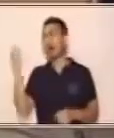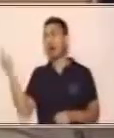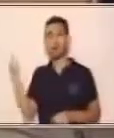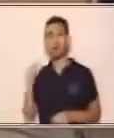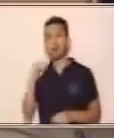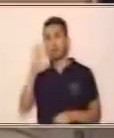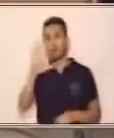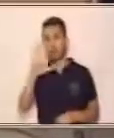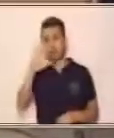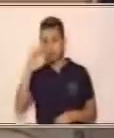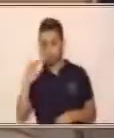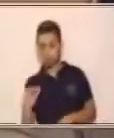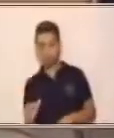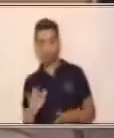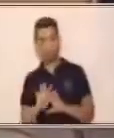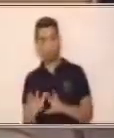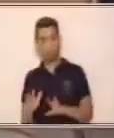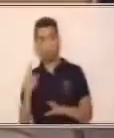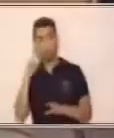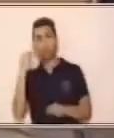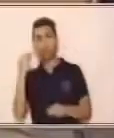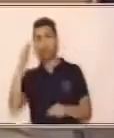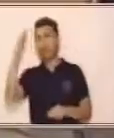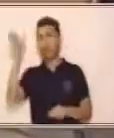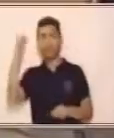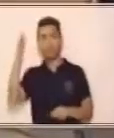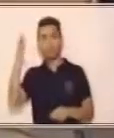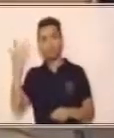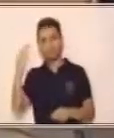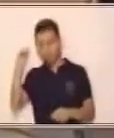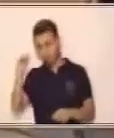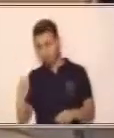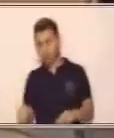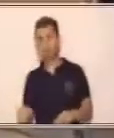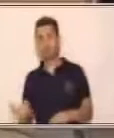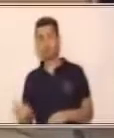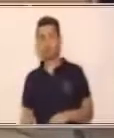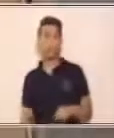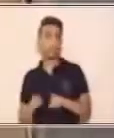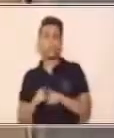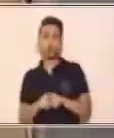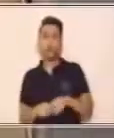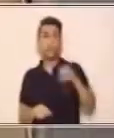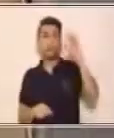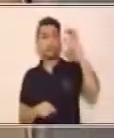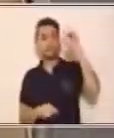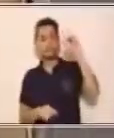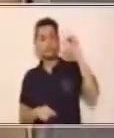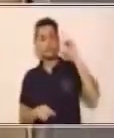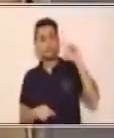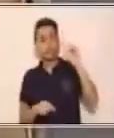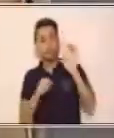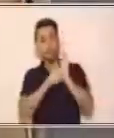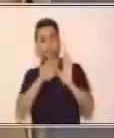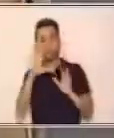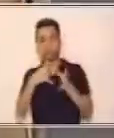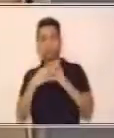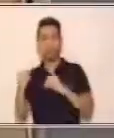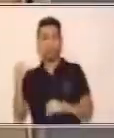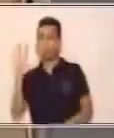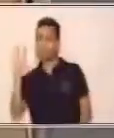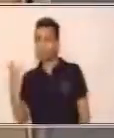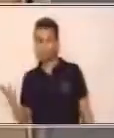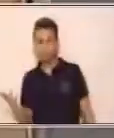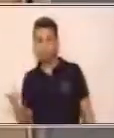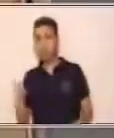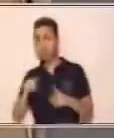5. Solamente voy a bajar el número 5. Porque a 0 le quito 5, me va a quedar 5. Como empiezo siempre del lado derecho,